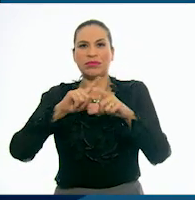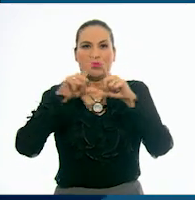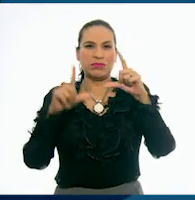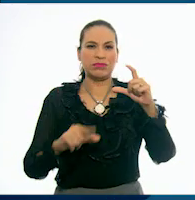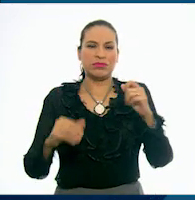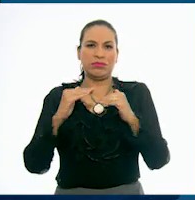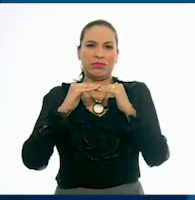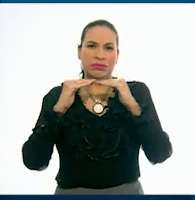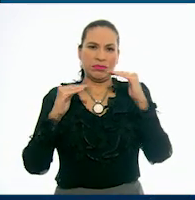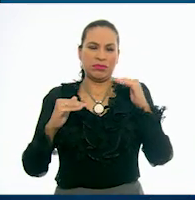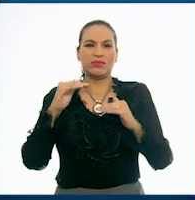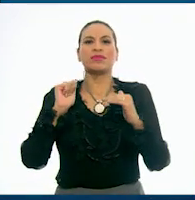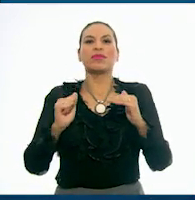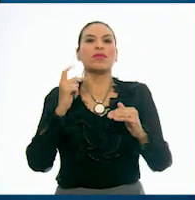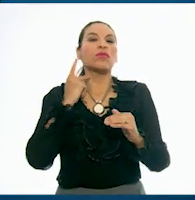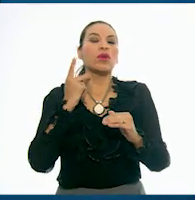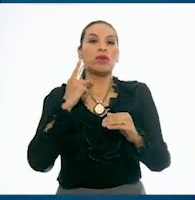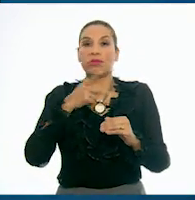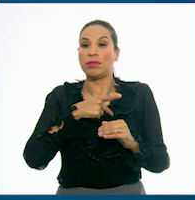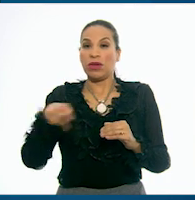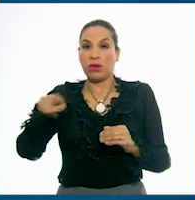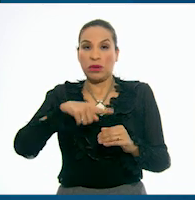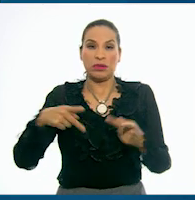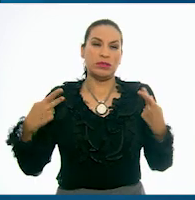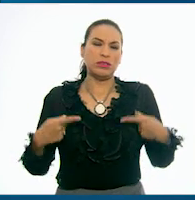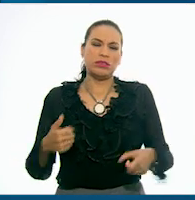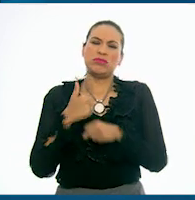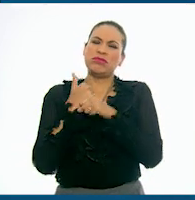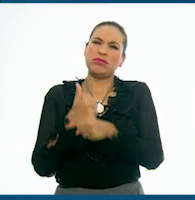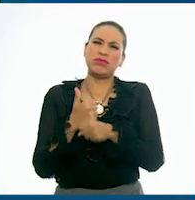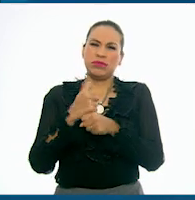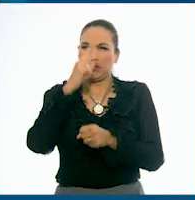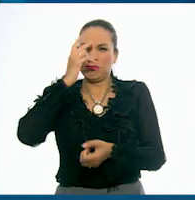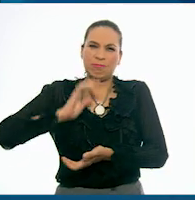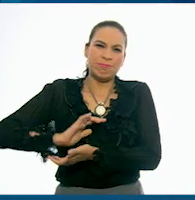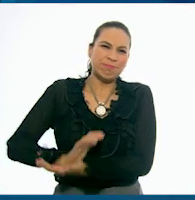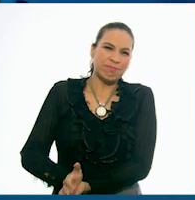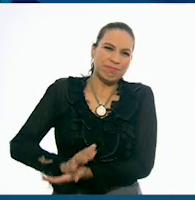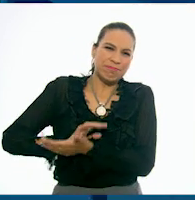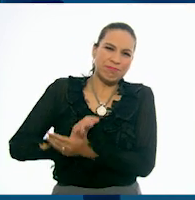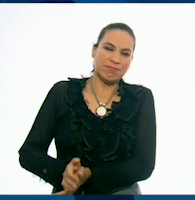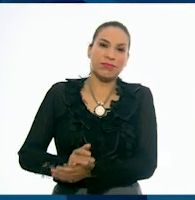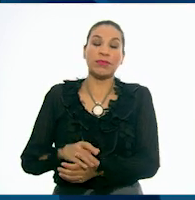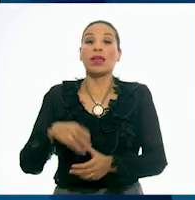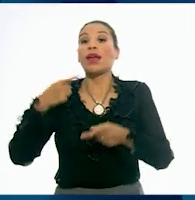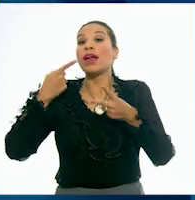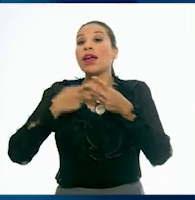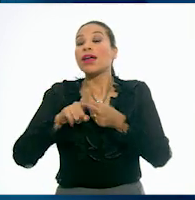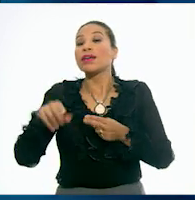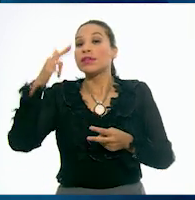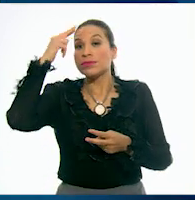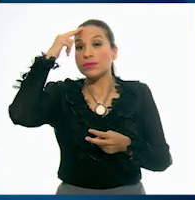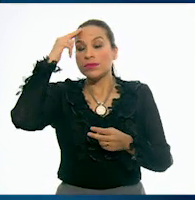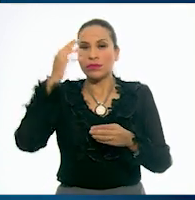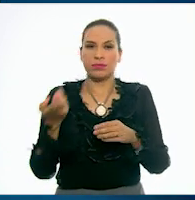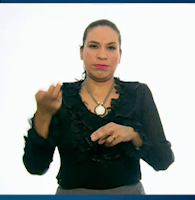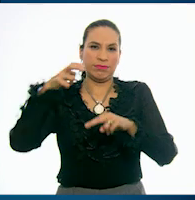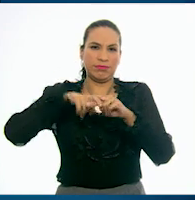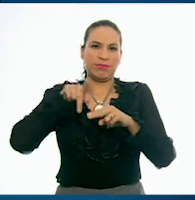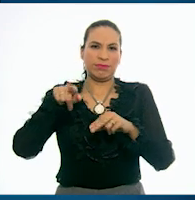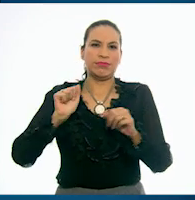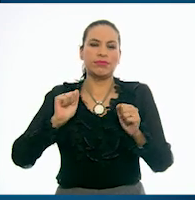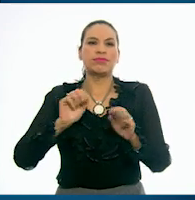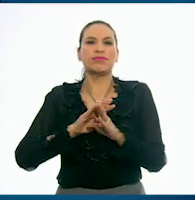nueva estabilidad política, pero la población sufrió una violenta represión. En un inicio, Porfirio Díaz subió al poder como